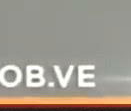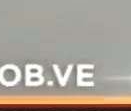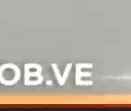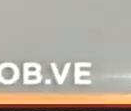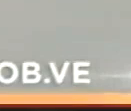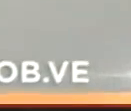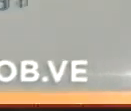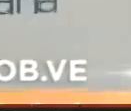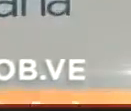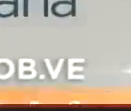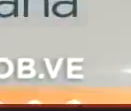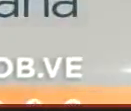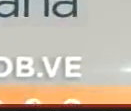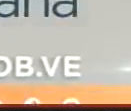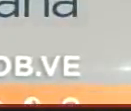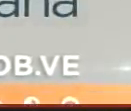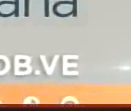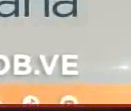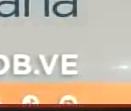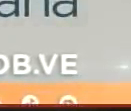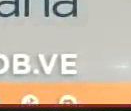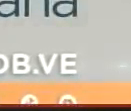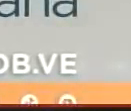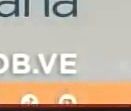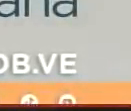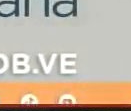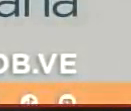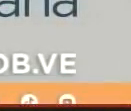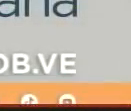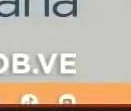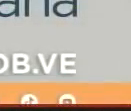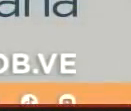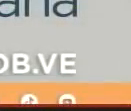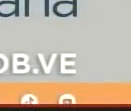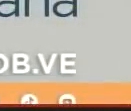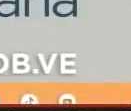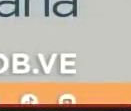Estás viendo Café en la Mañana.